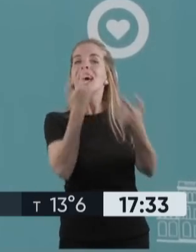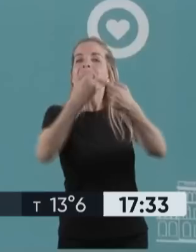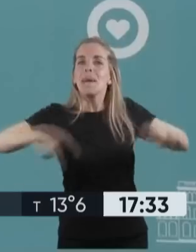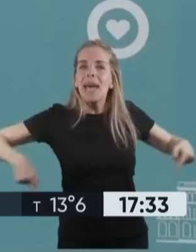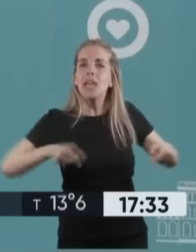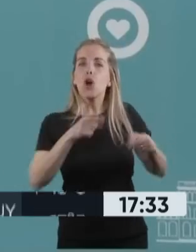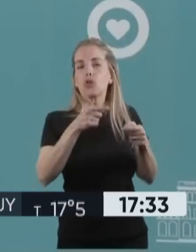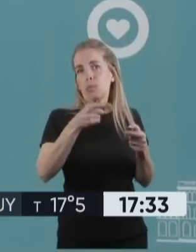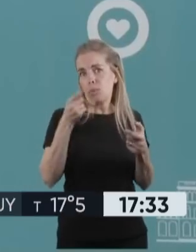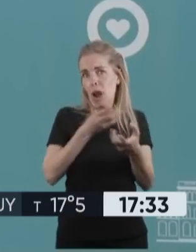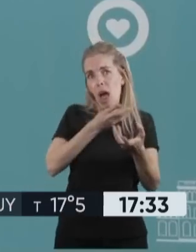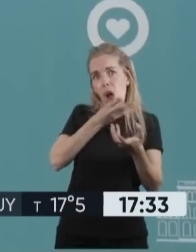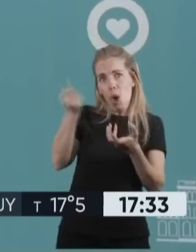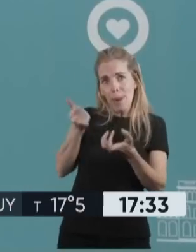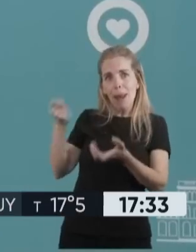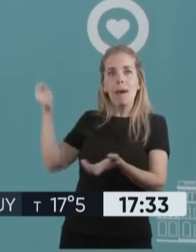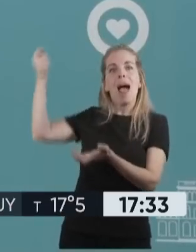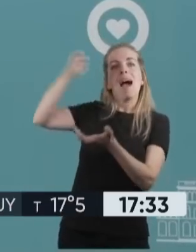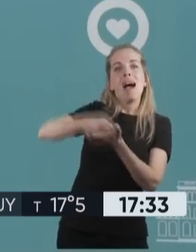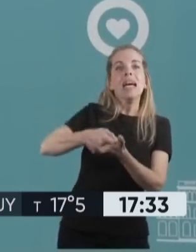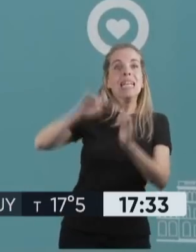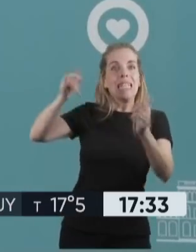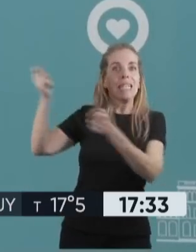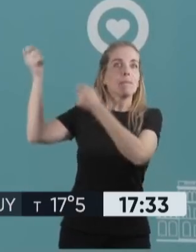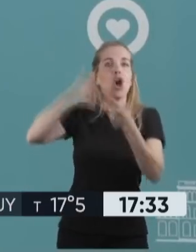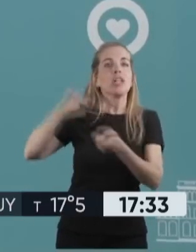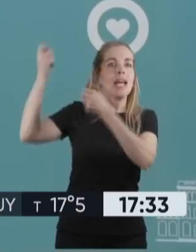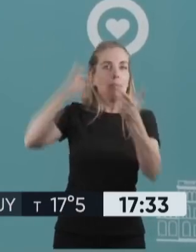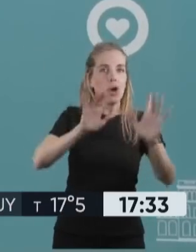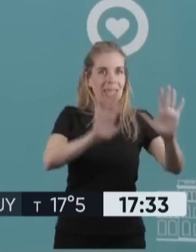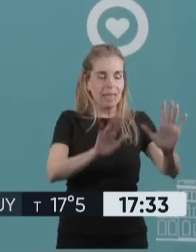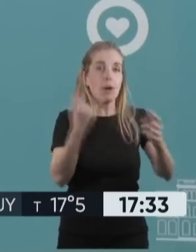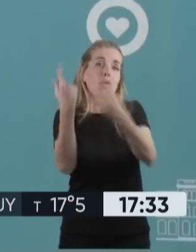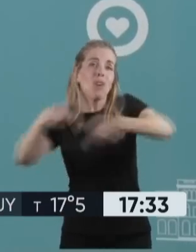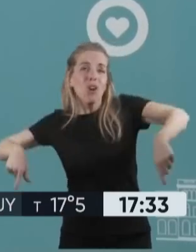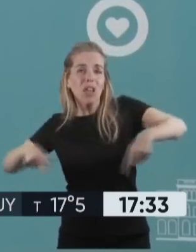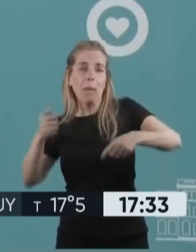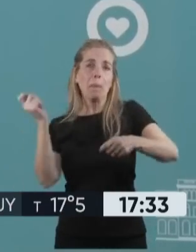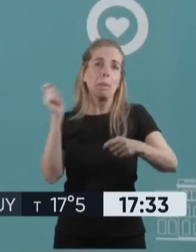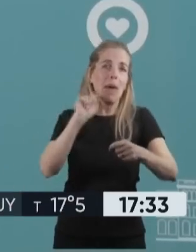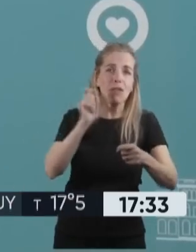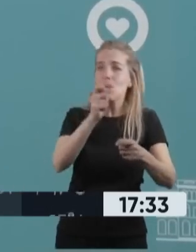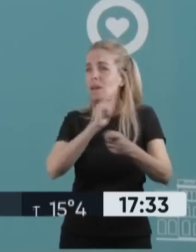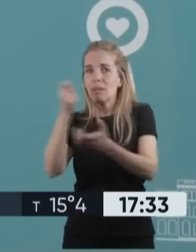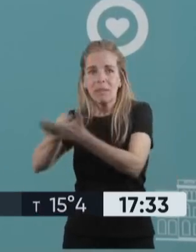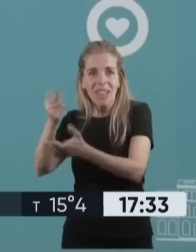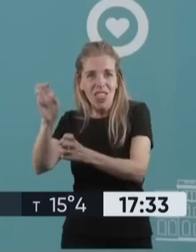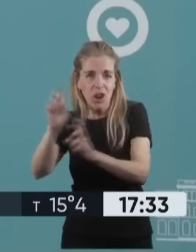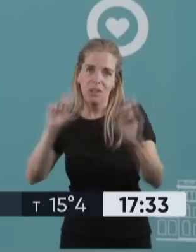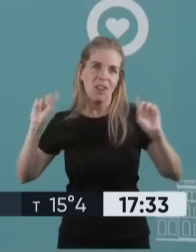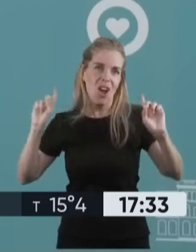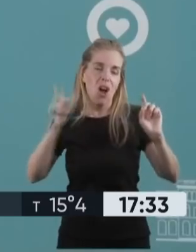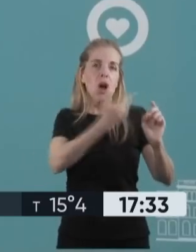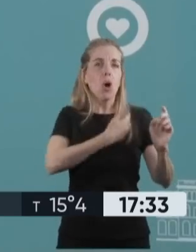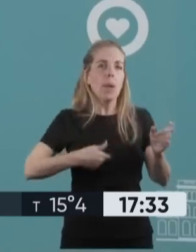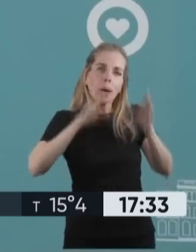que comprar cosas suntuosas en el free shop, sí, efectivamente el gobierno va a priorizar que los dólares se dirijan al agro, a la